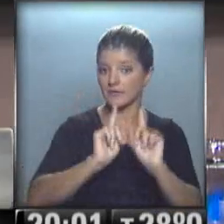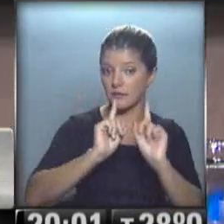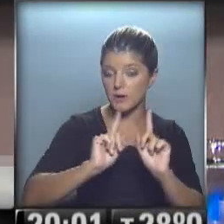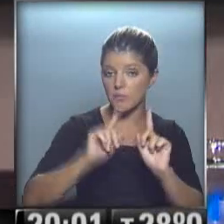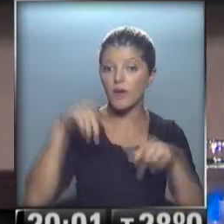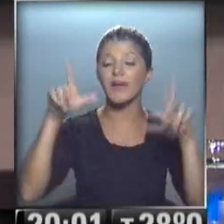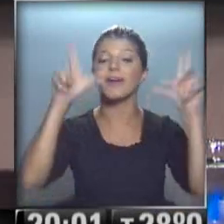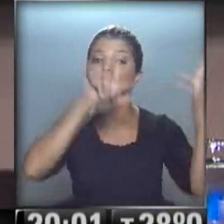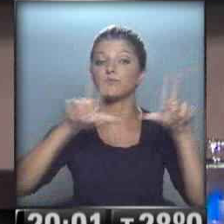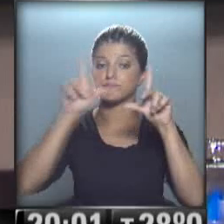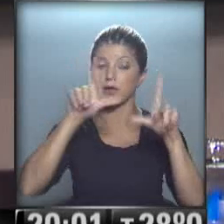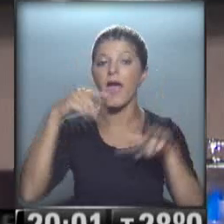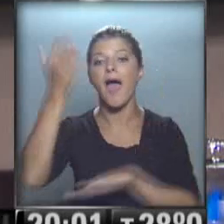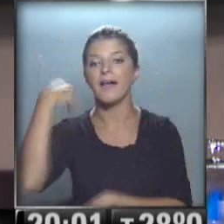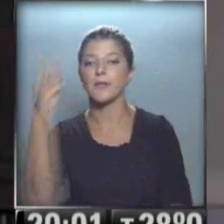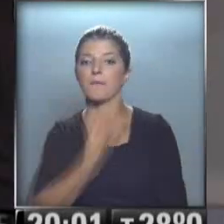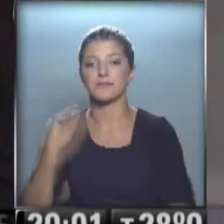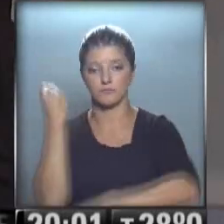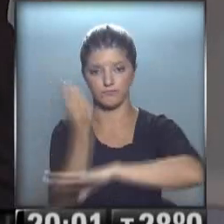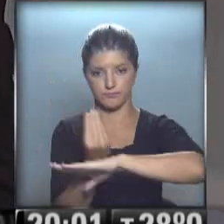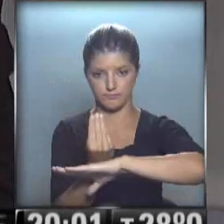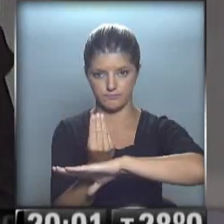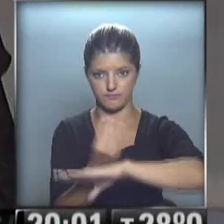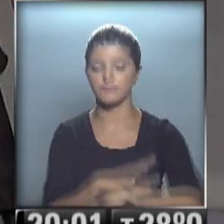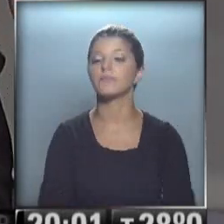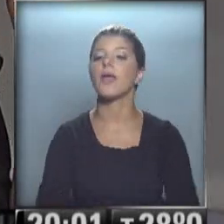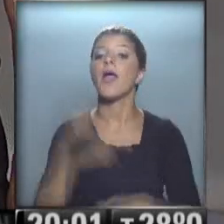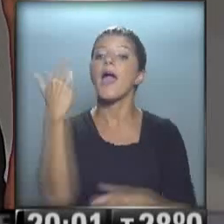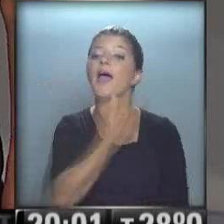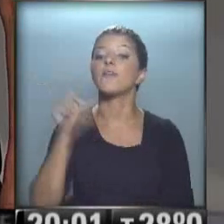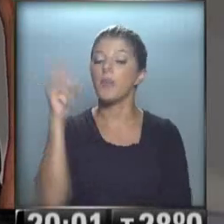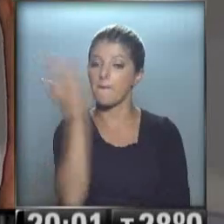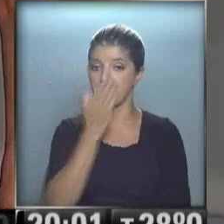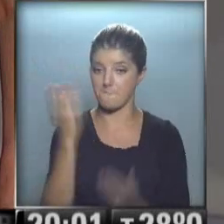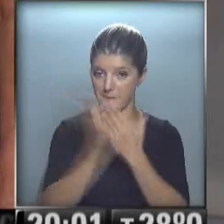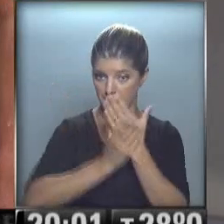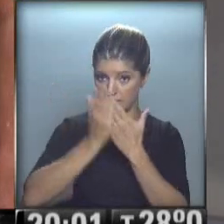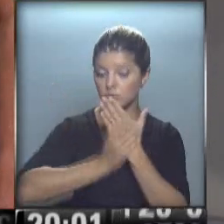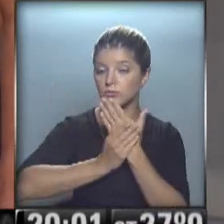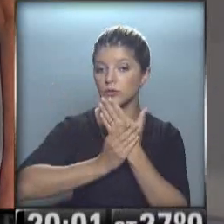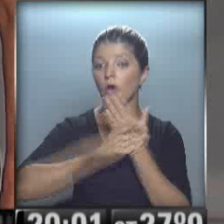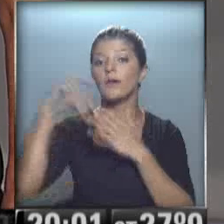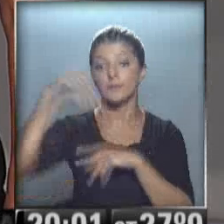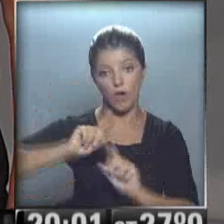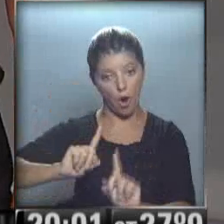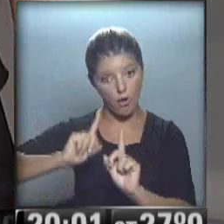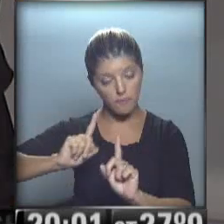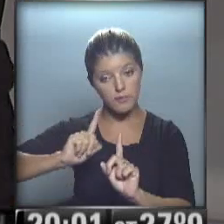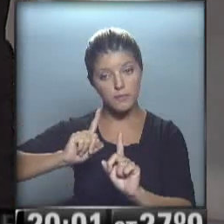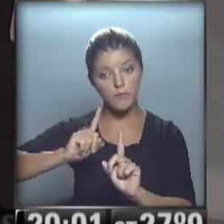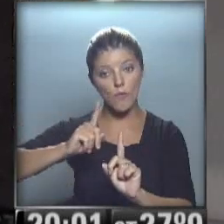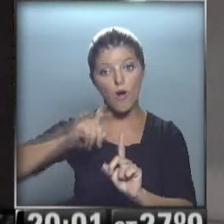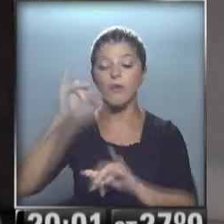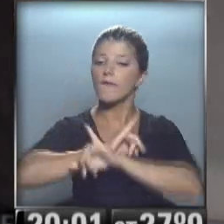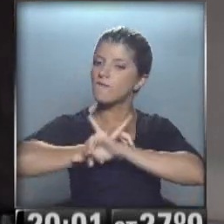llevó a la presidencia de la Nación en México. El jefe de Gabinete de Ministros, Jorge Capitanich, brinda en la jornada de hoy